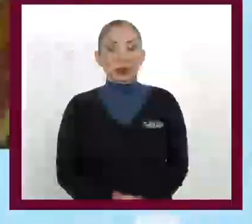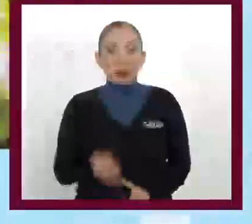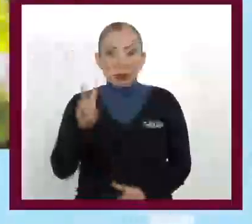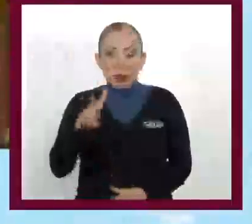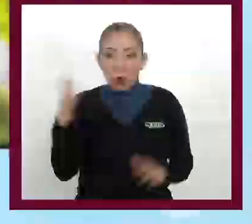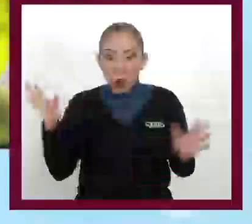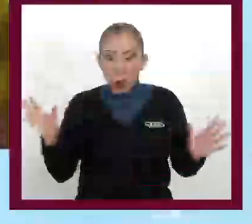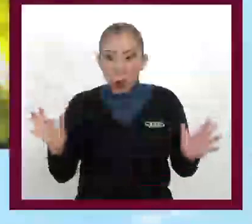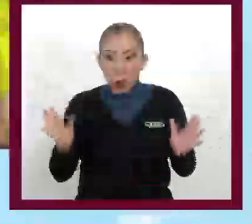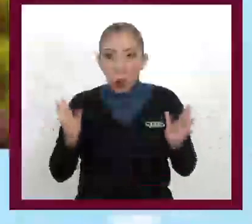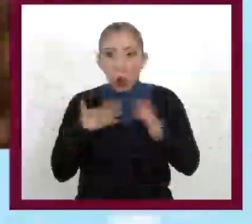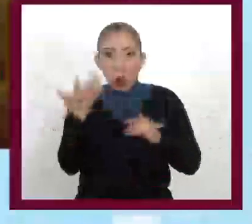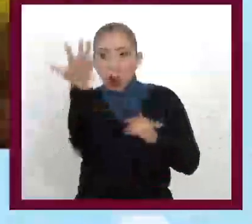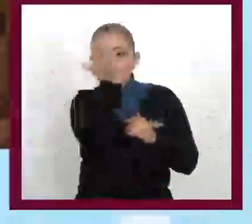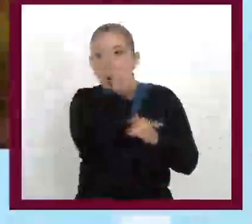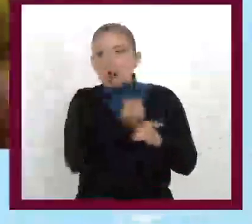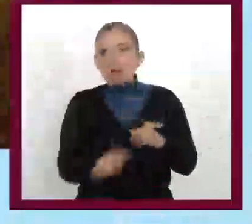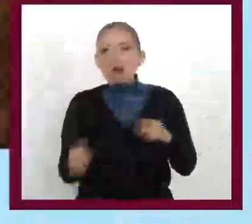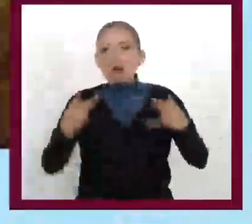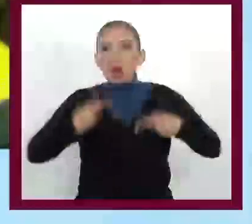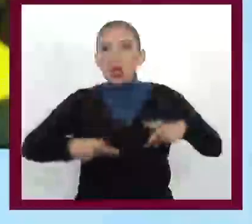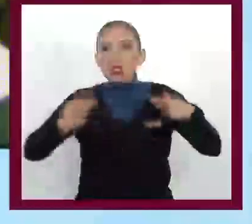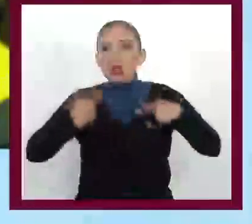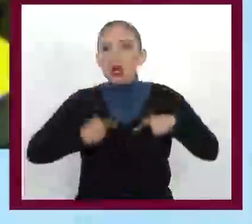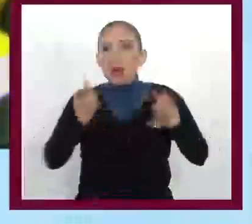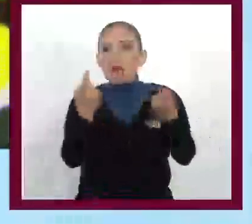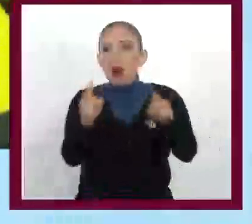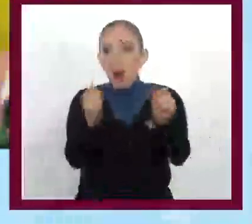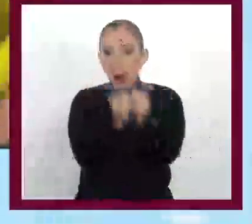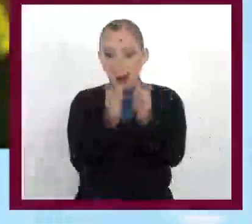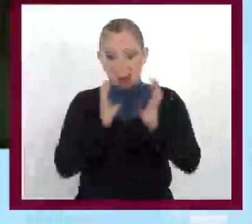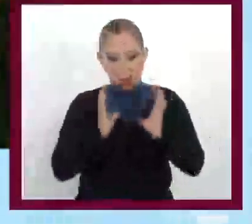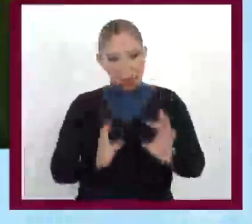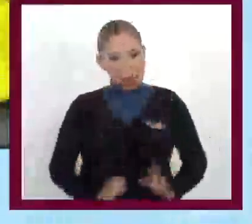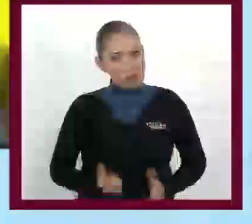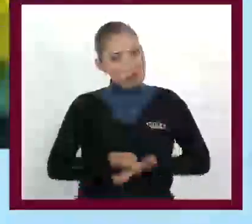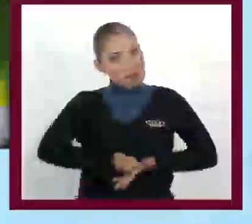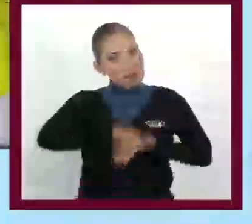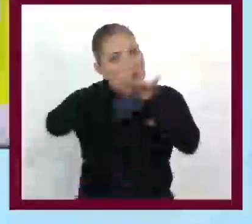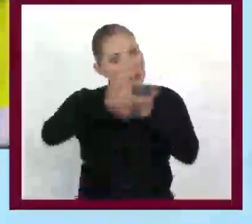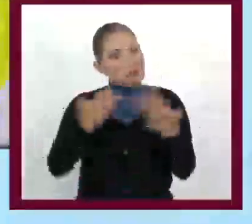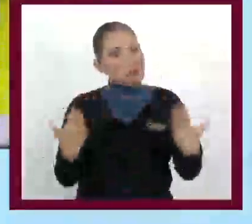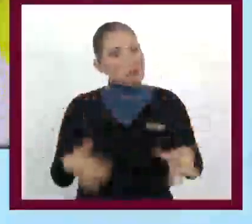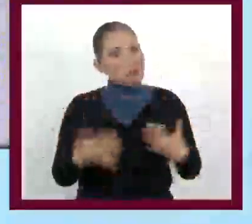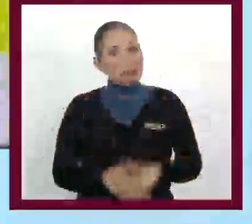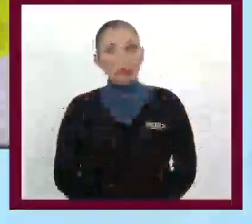Resulta sorprendente la habilidad que tienen algunas personas para generar música con él.